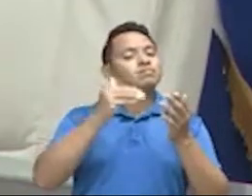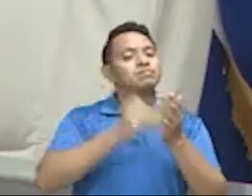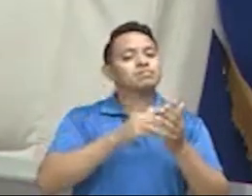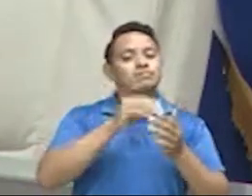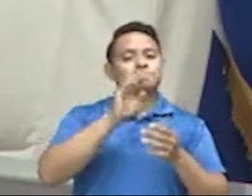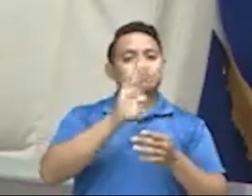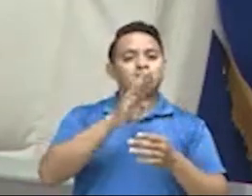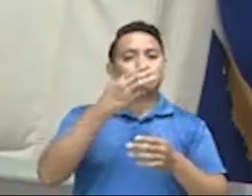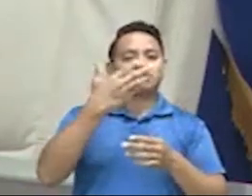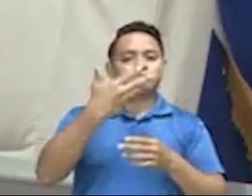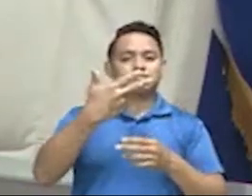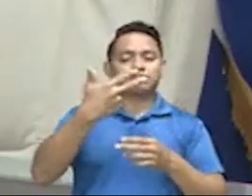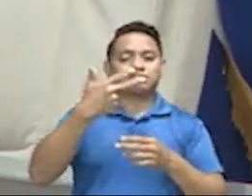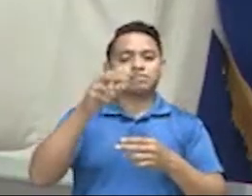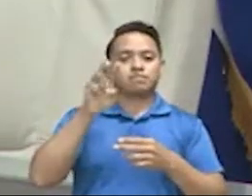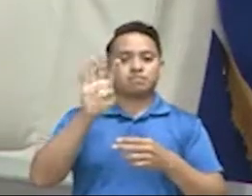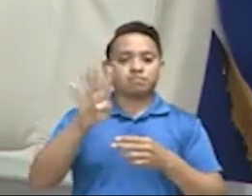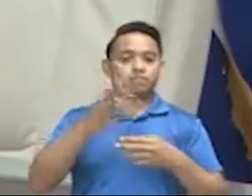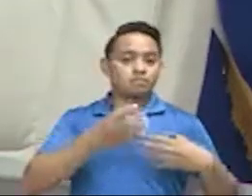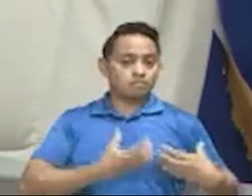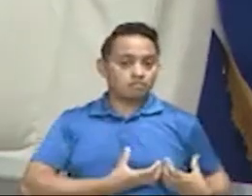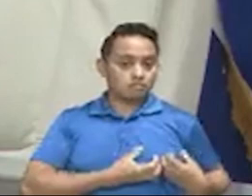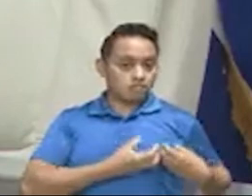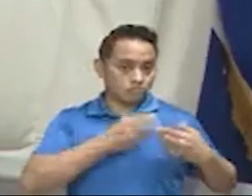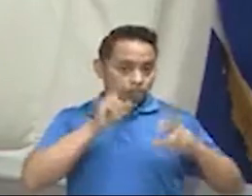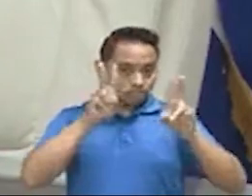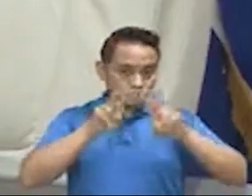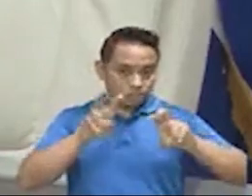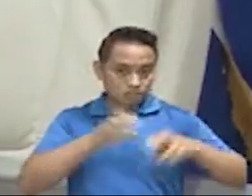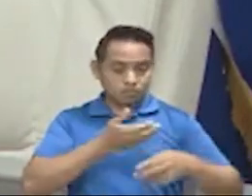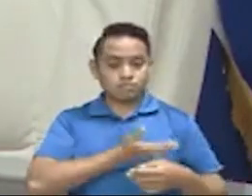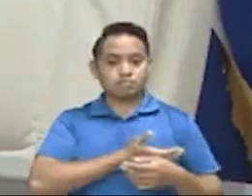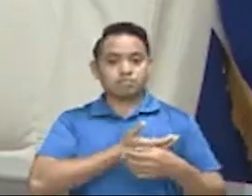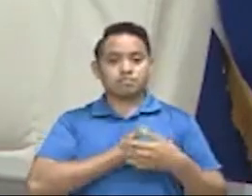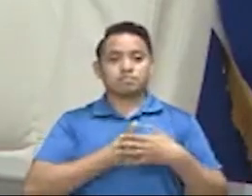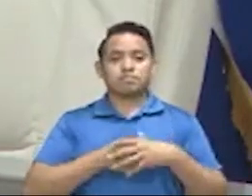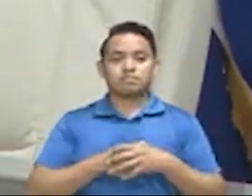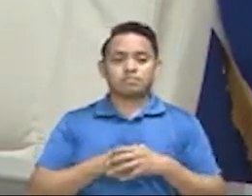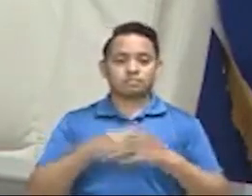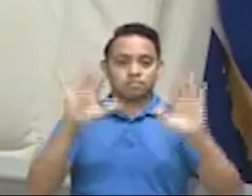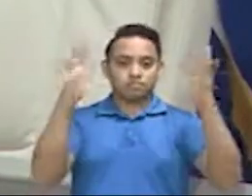69.484 mamografías. Esa es la diferencia.